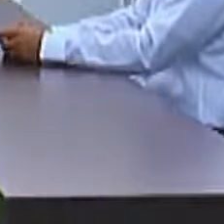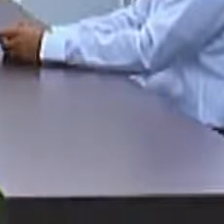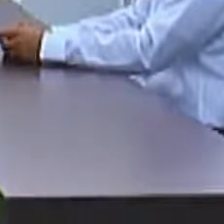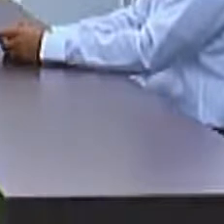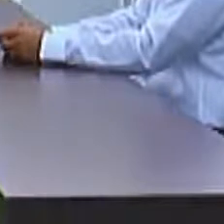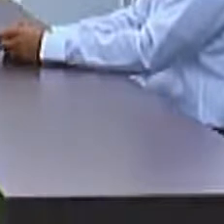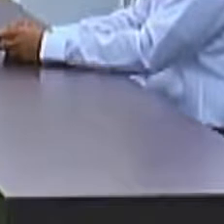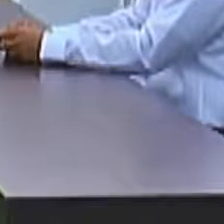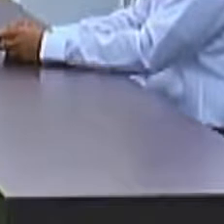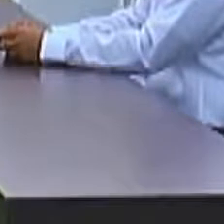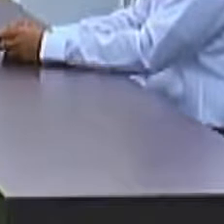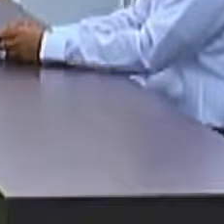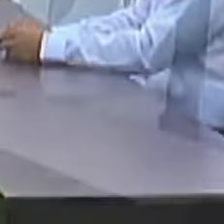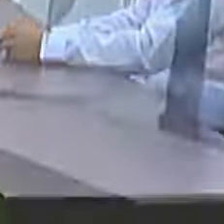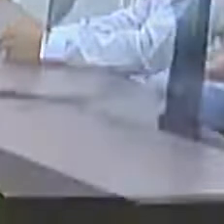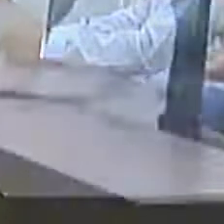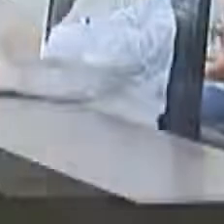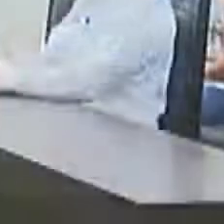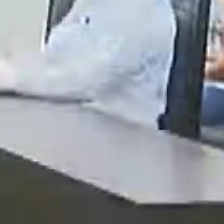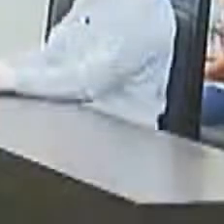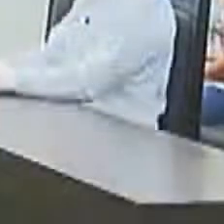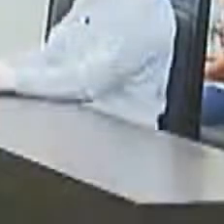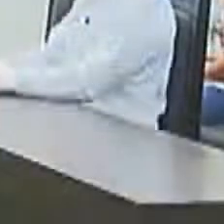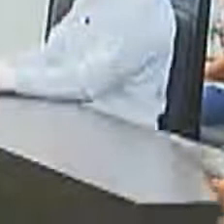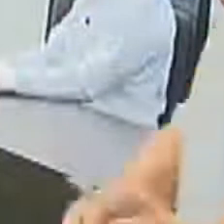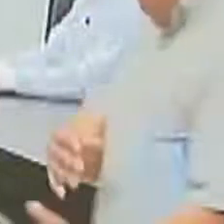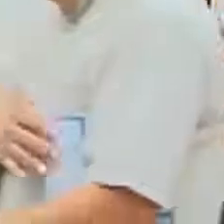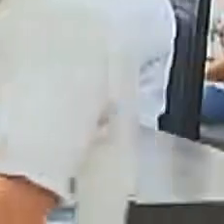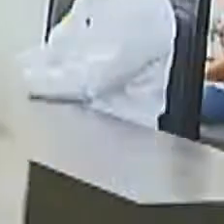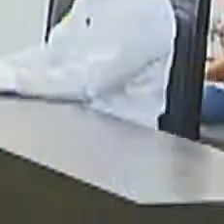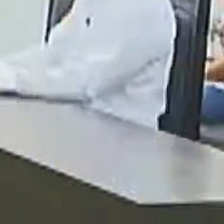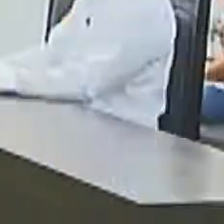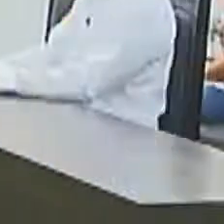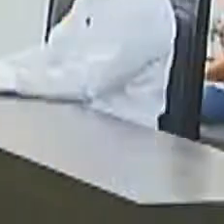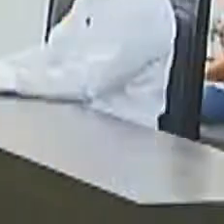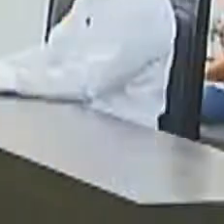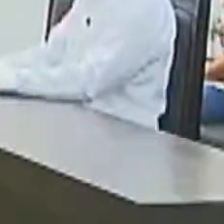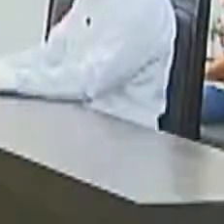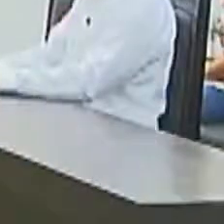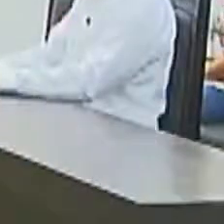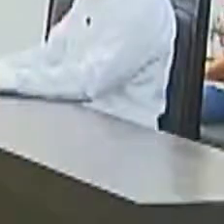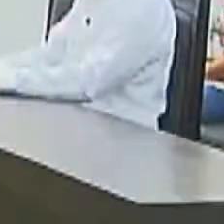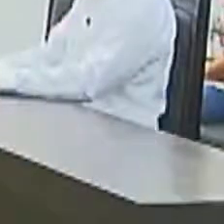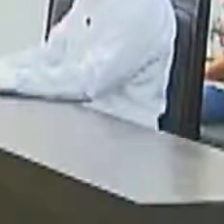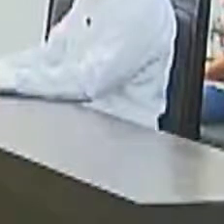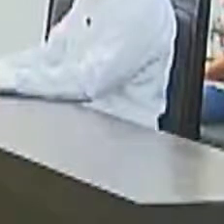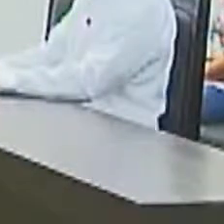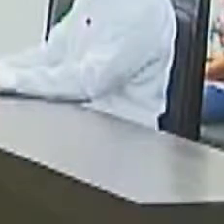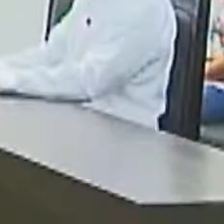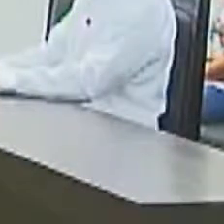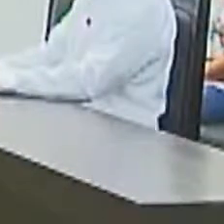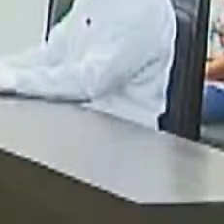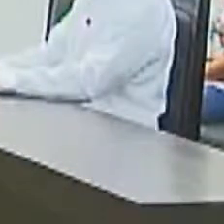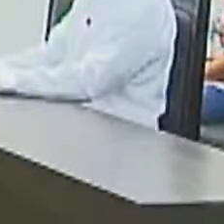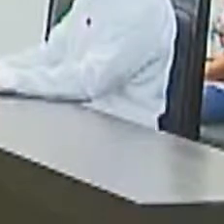comparecencia del doctor vicente pérez cruz consejero jurídico del gobernador está leído el orden del día diputado